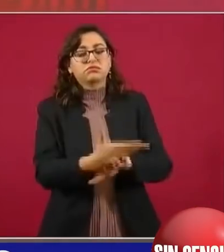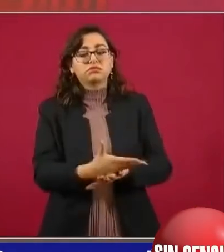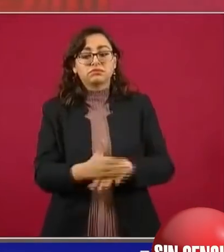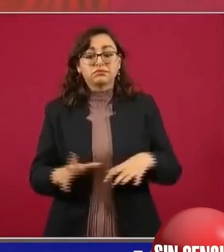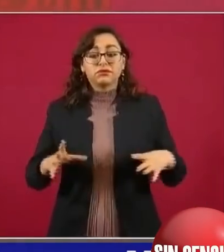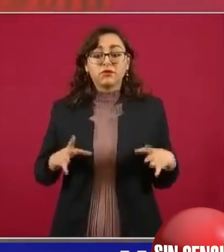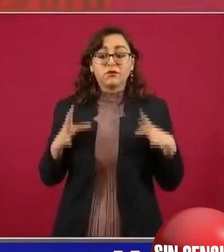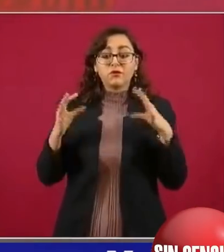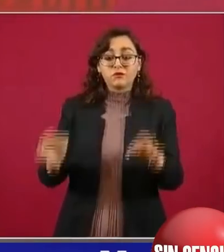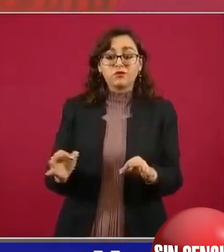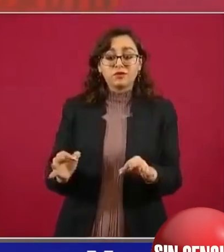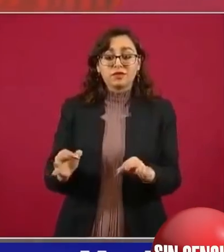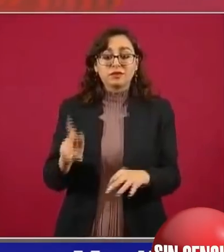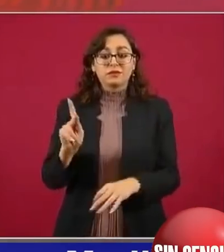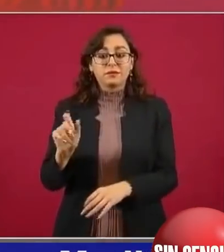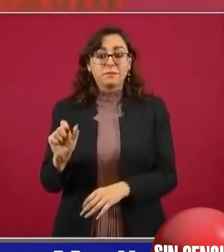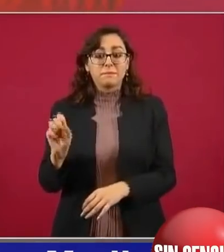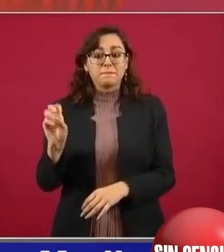un año después de la expropiación,